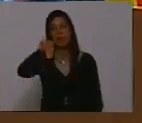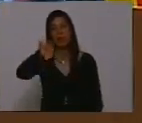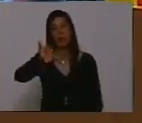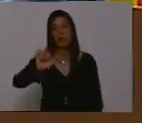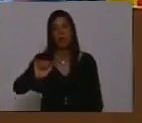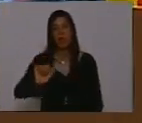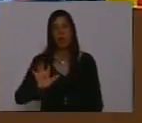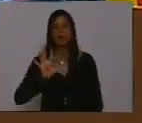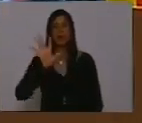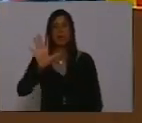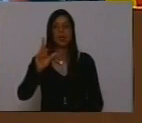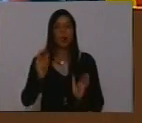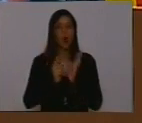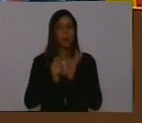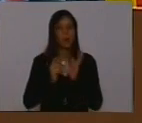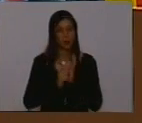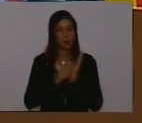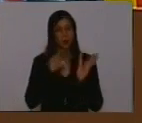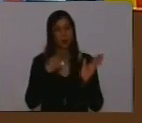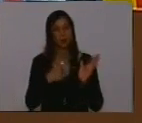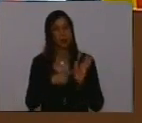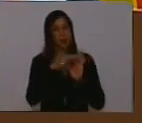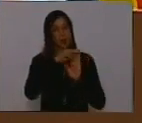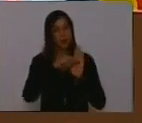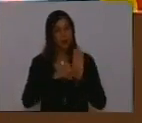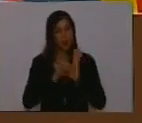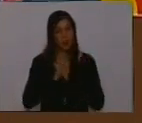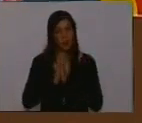5 minutos que establece el reglamento.